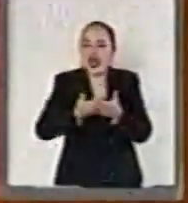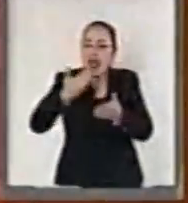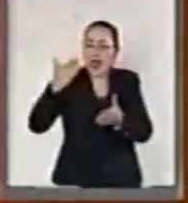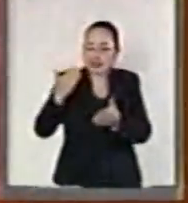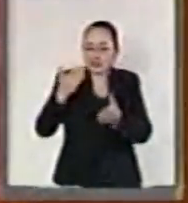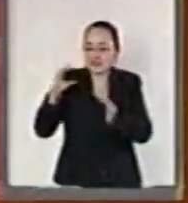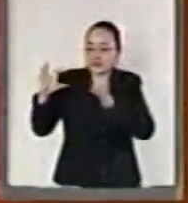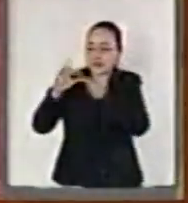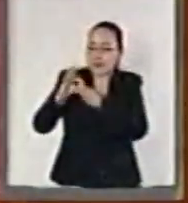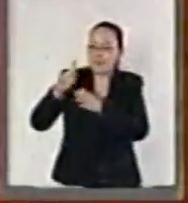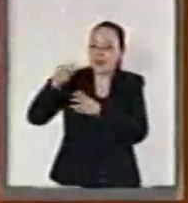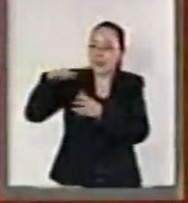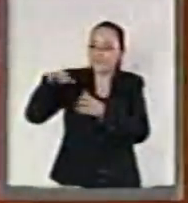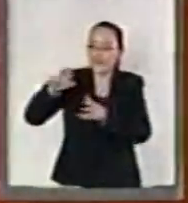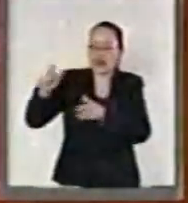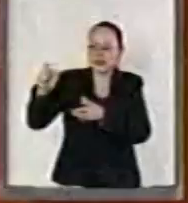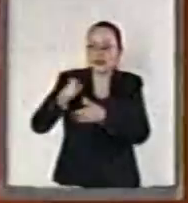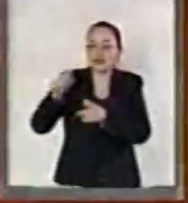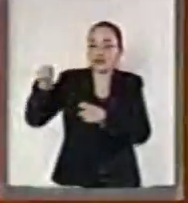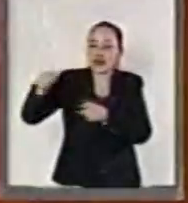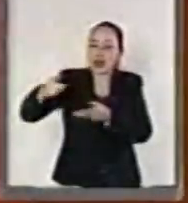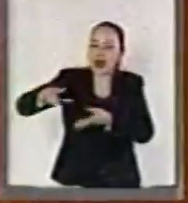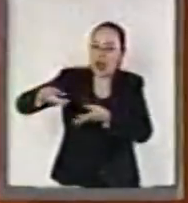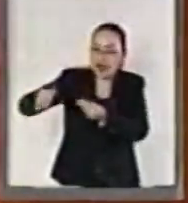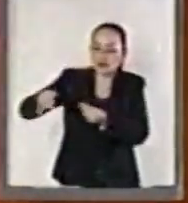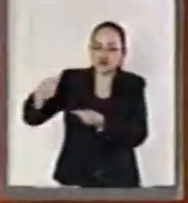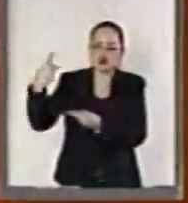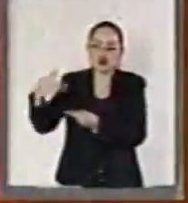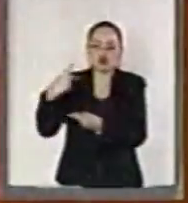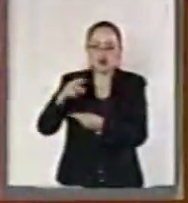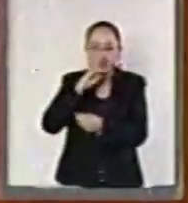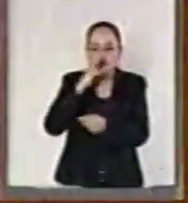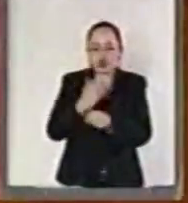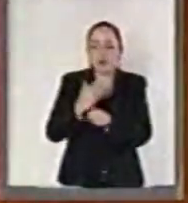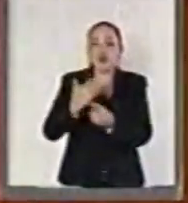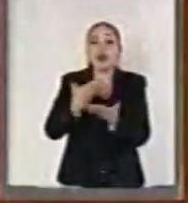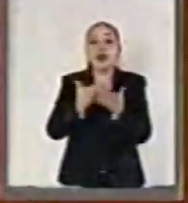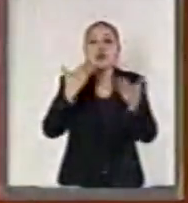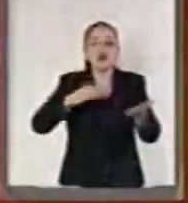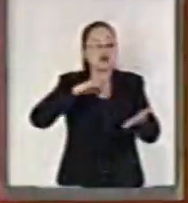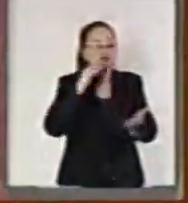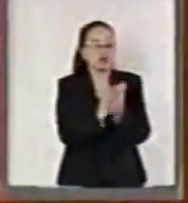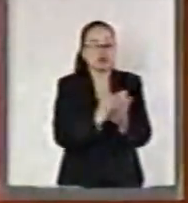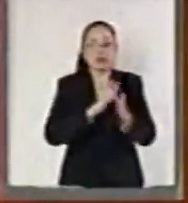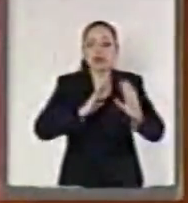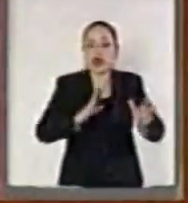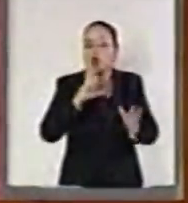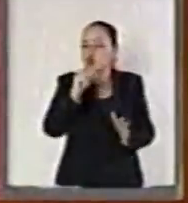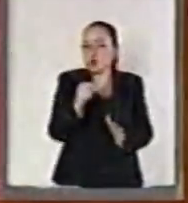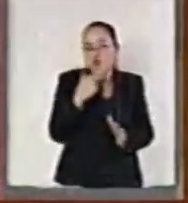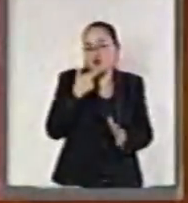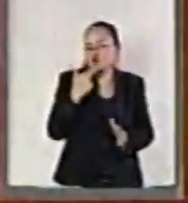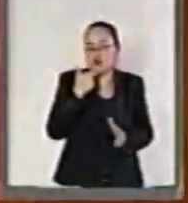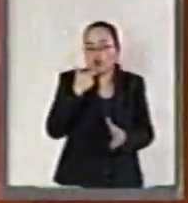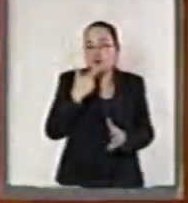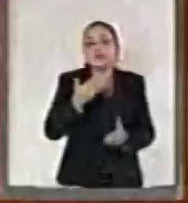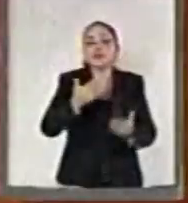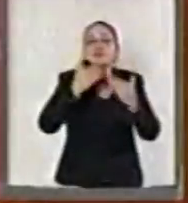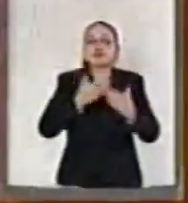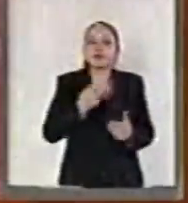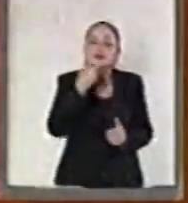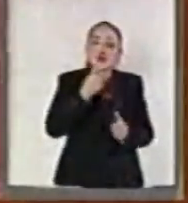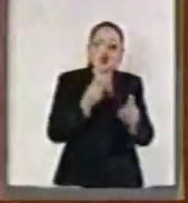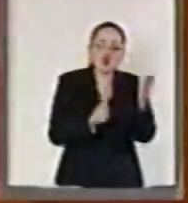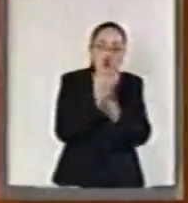antes incurría Pemex Gas Petroquímica Básica en 2013, pero que ya no era adecuado, y que este nuevo